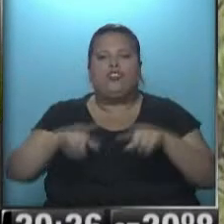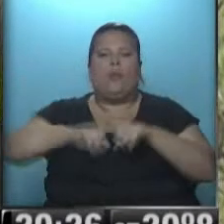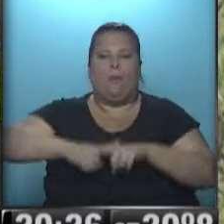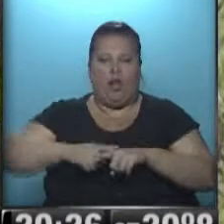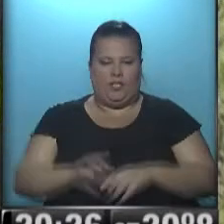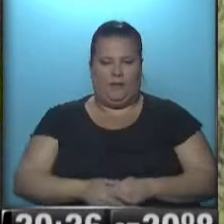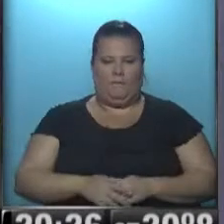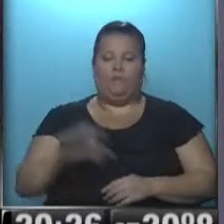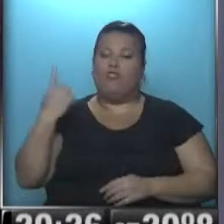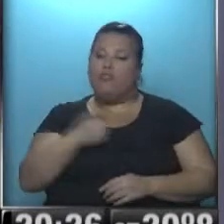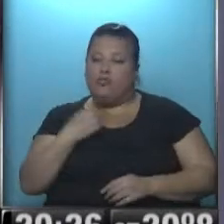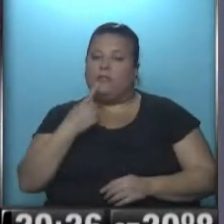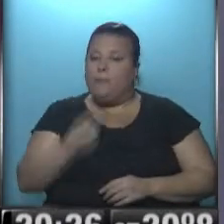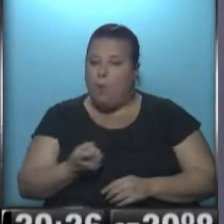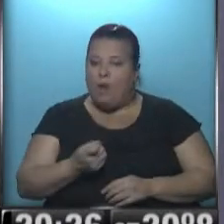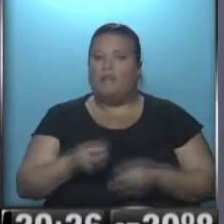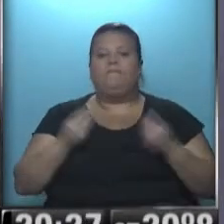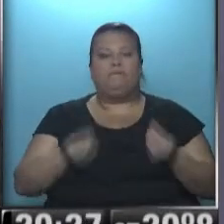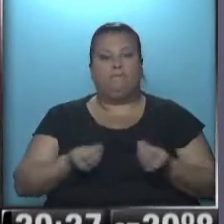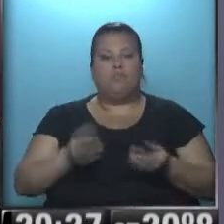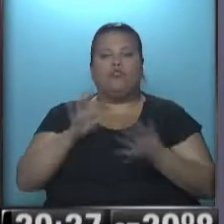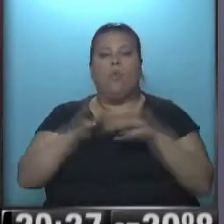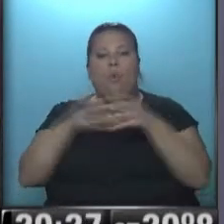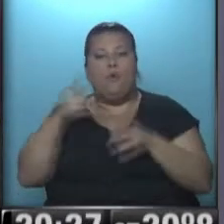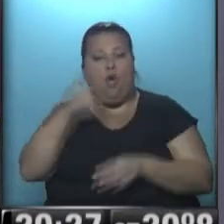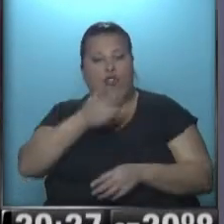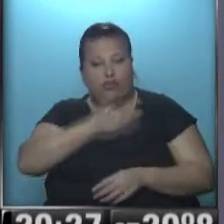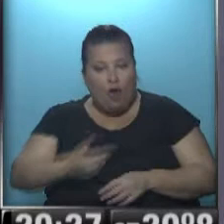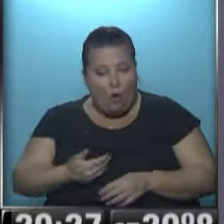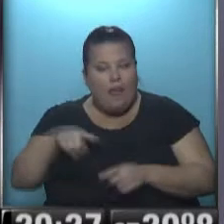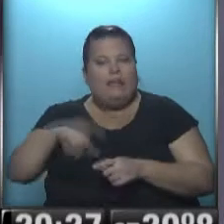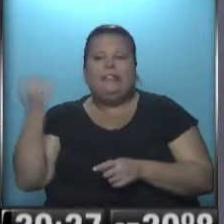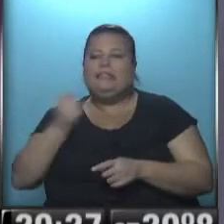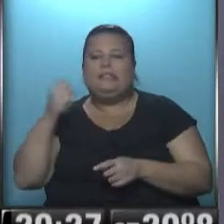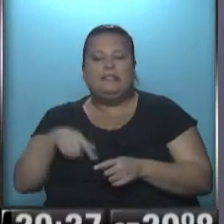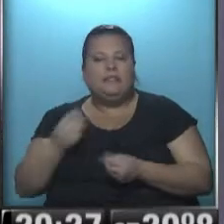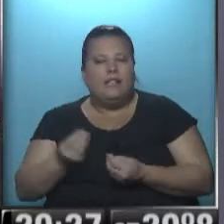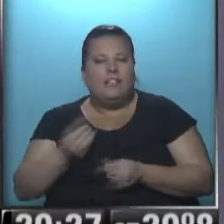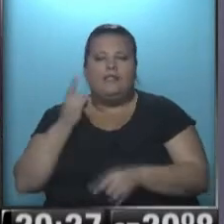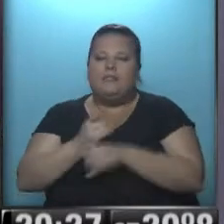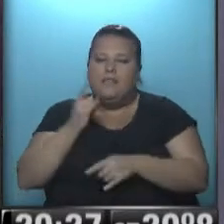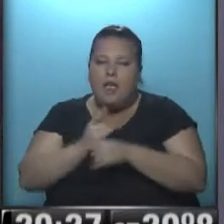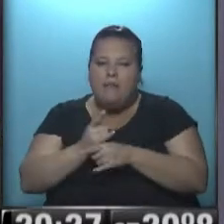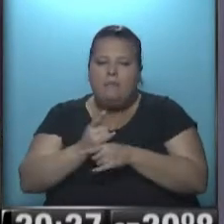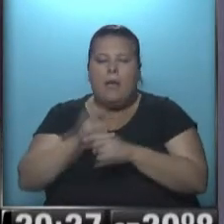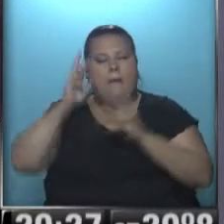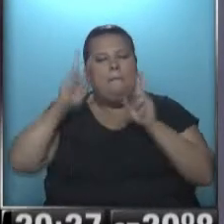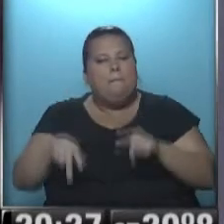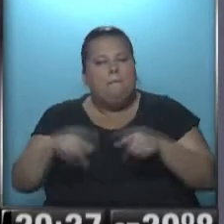políticos. Nosotros observamos claramente que desde la oposición se pretende todo el tiempo